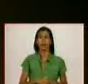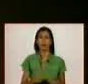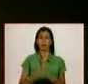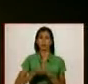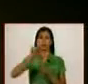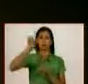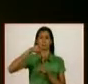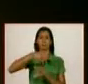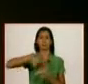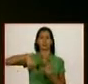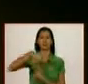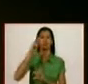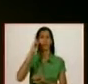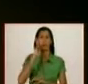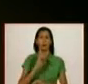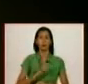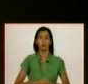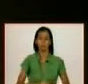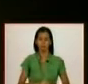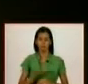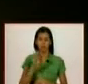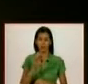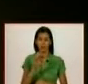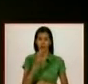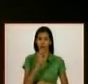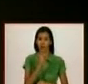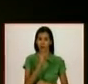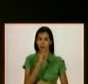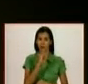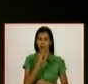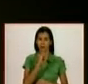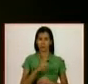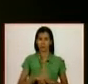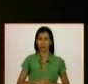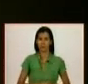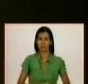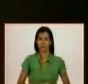la puesta en órbita del satélite Simón Bolívar. Erika Ortega, Sanoja, La Noticia.